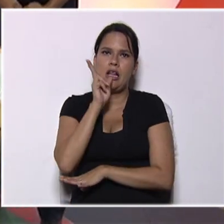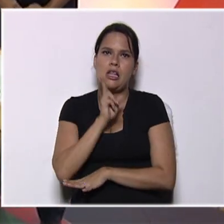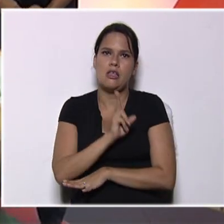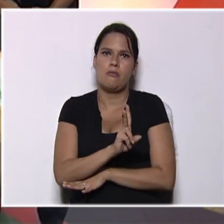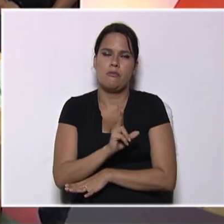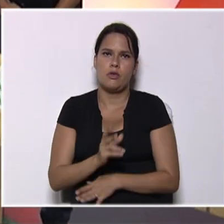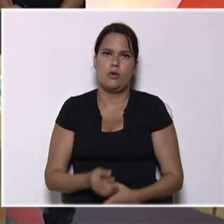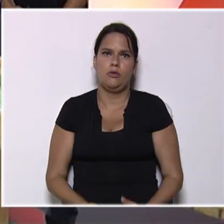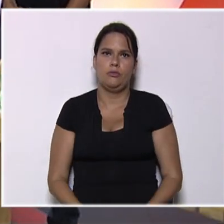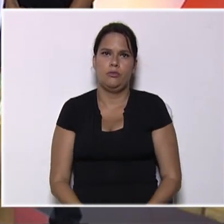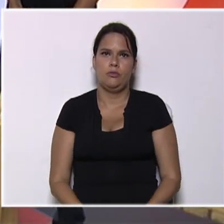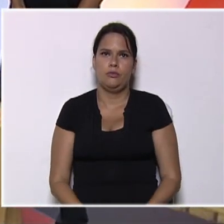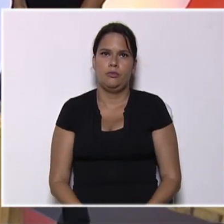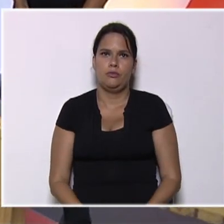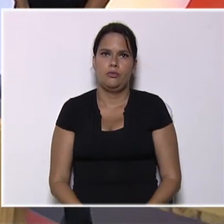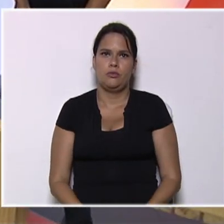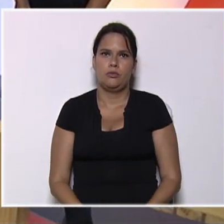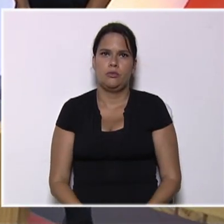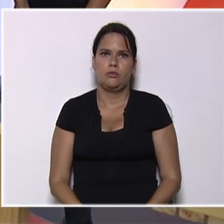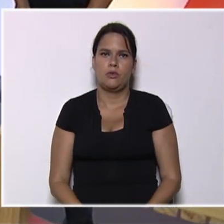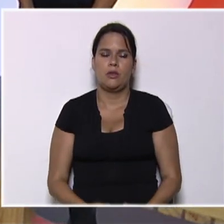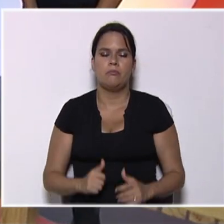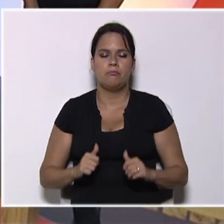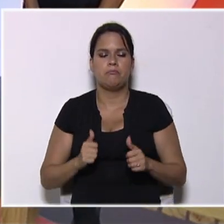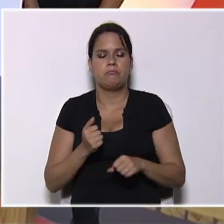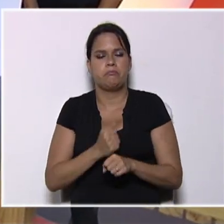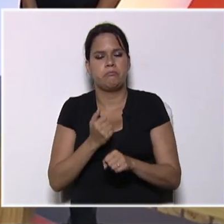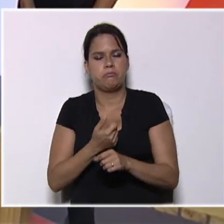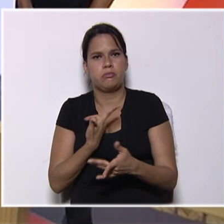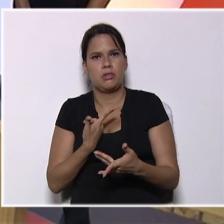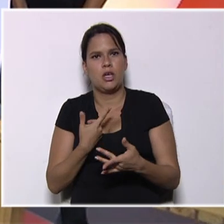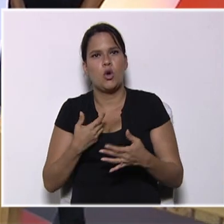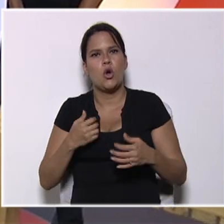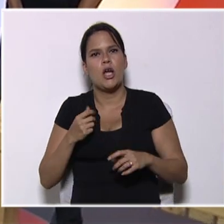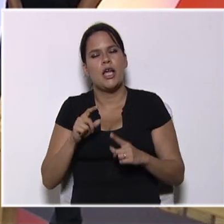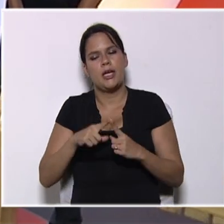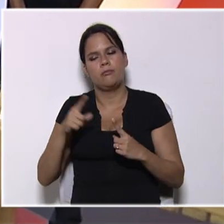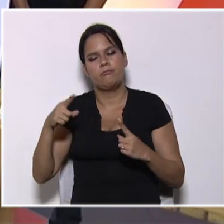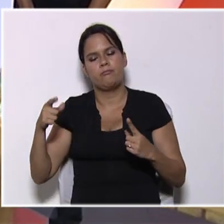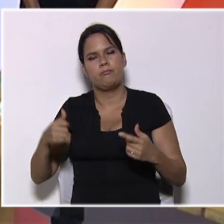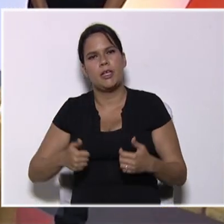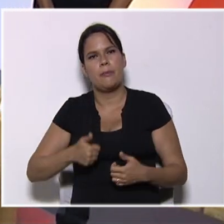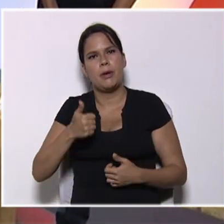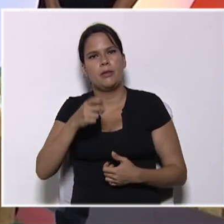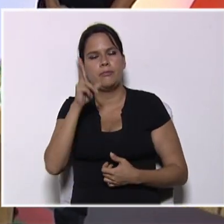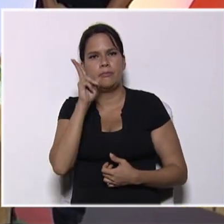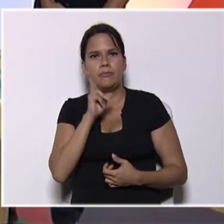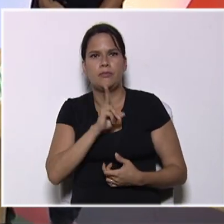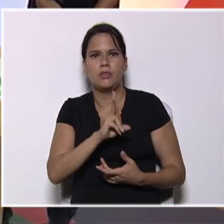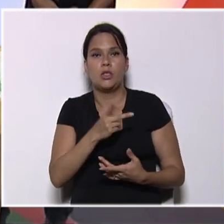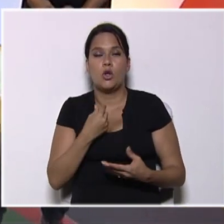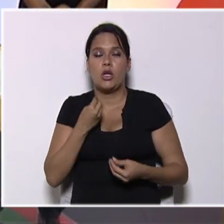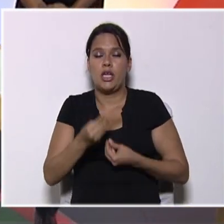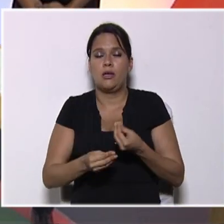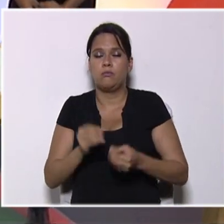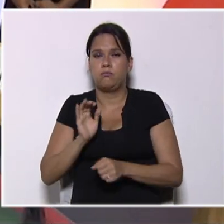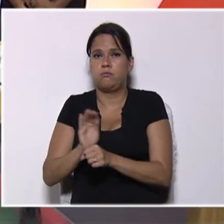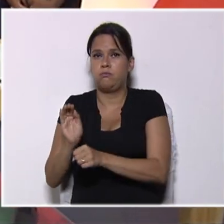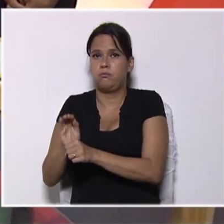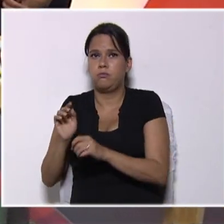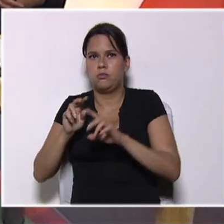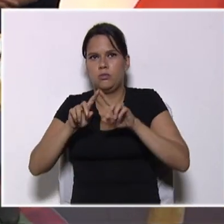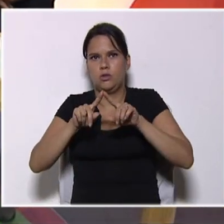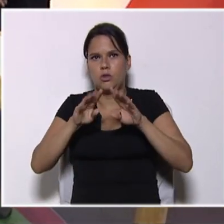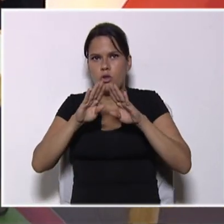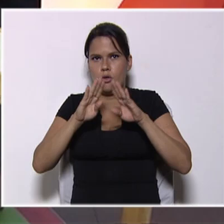más a partir de una energía más limpia. Y es lo que nos permite conservar nuestro planeta. ¿De acuerdo? Entonces ahí están los dos